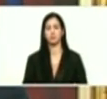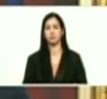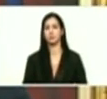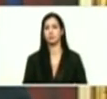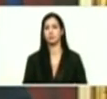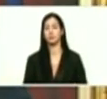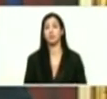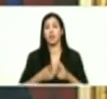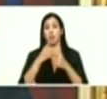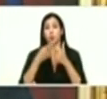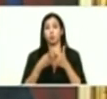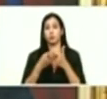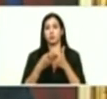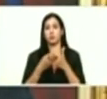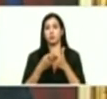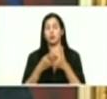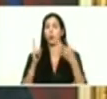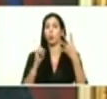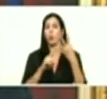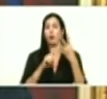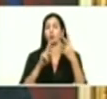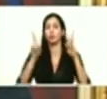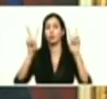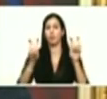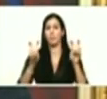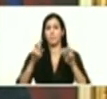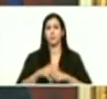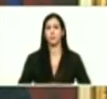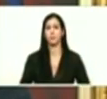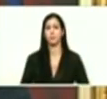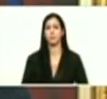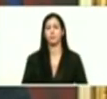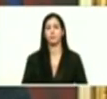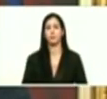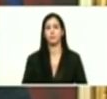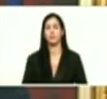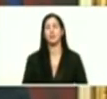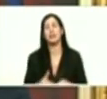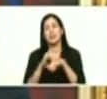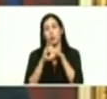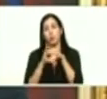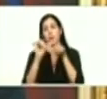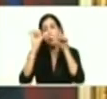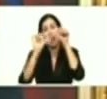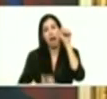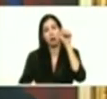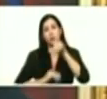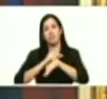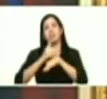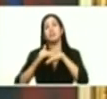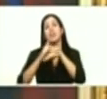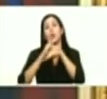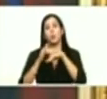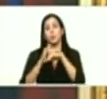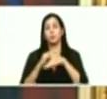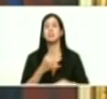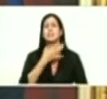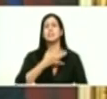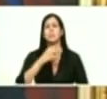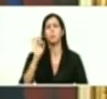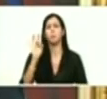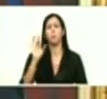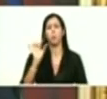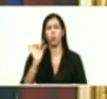y entonces en este cuarto tema también me perdonan lo extenso me duele un poco la garganta